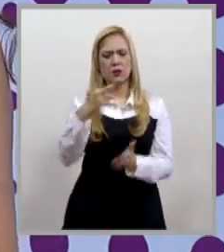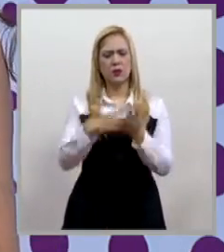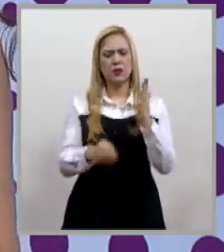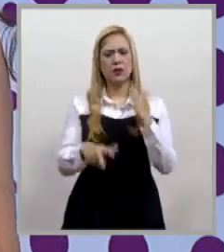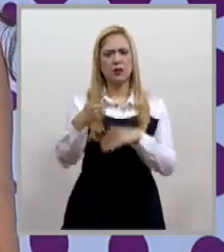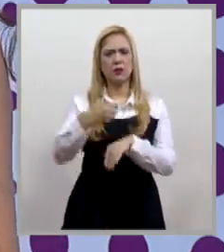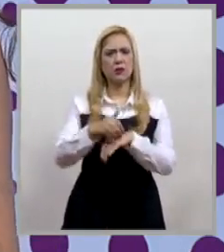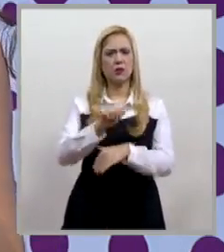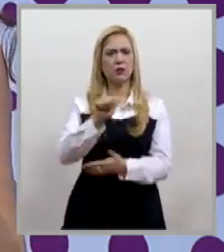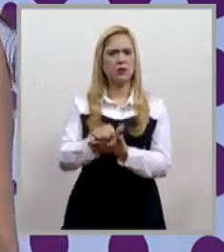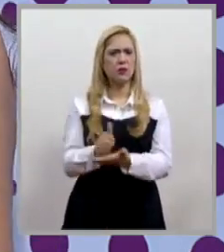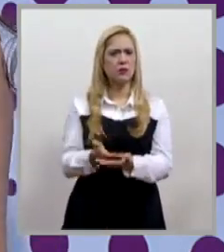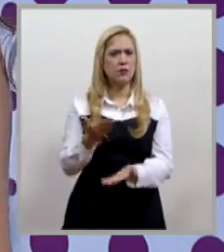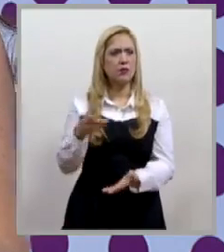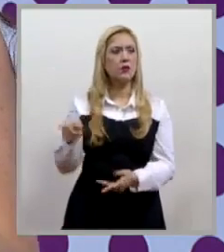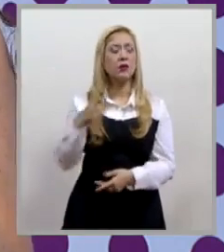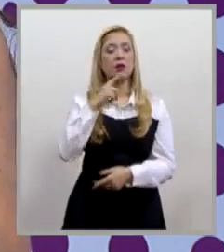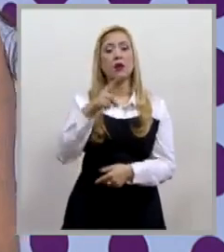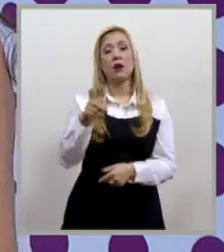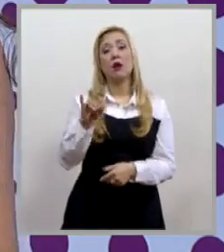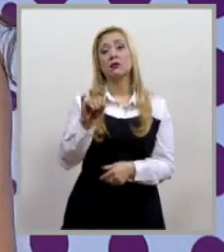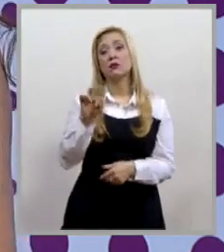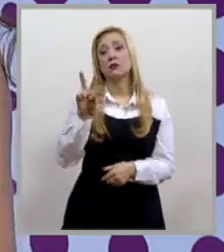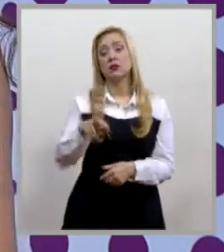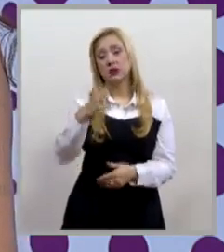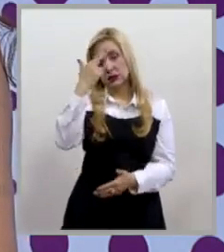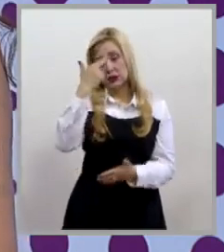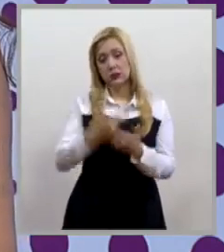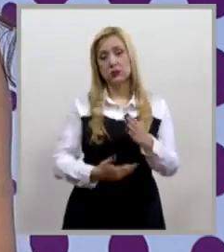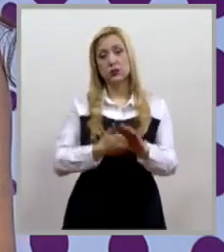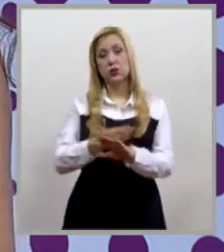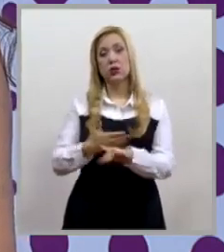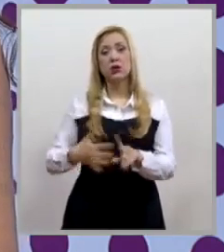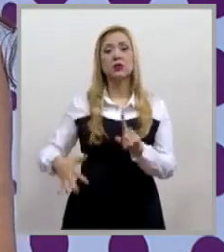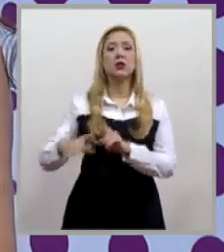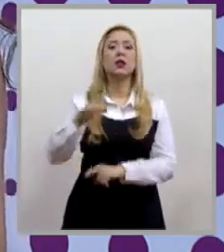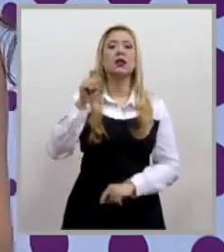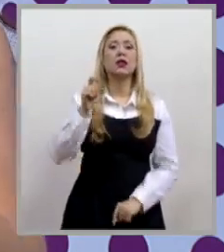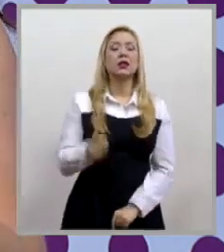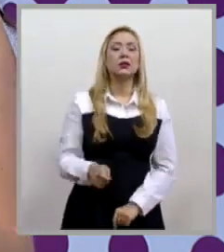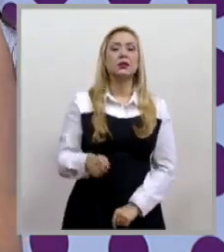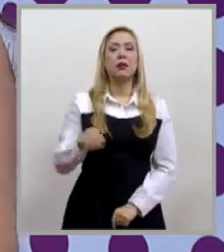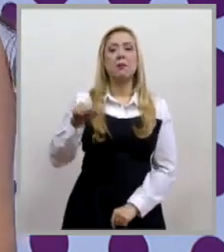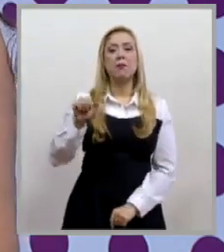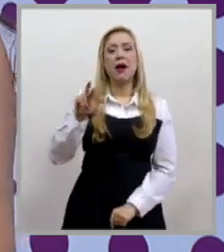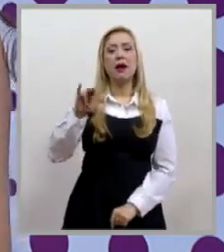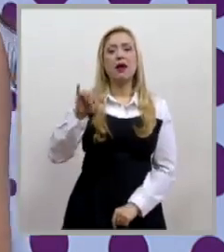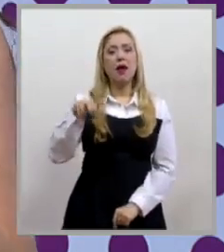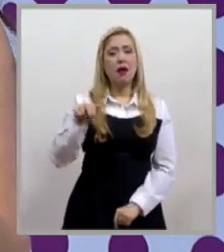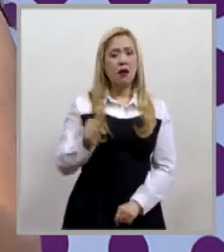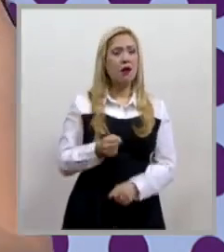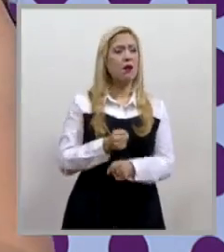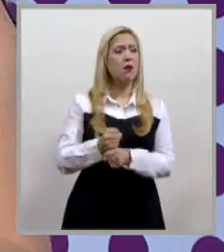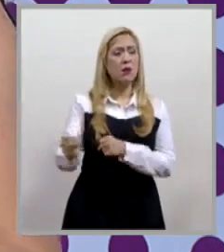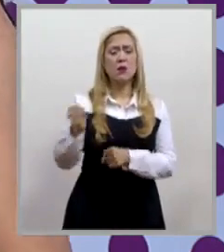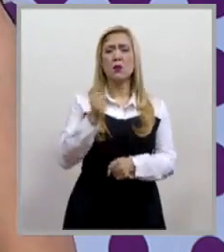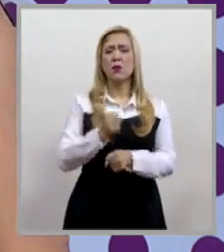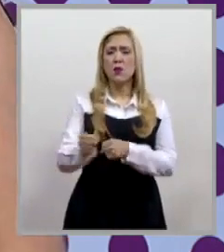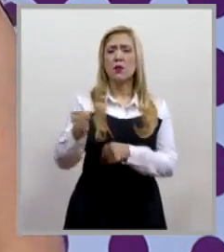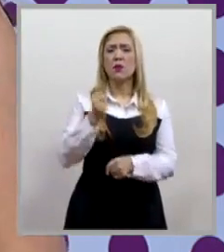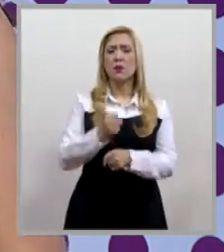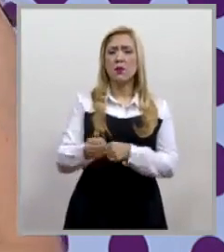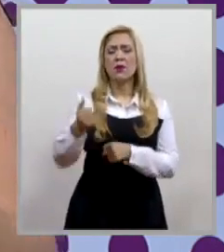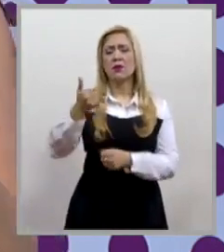554/2013, reconoce un contexto de violencia también en el que se encontraba inmersa Mariana Lima y todas esas falencias.